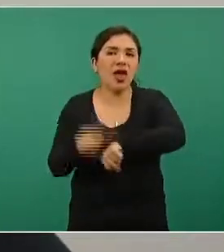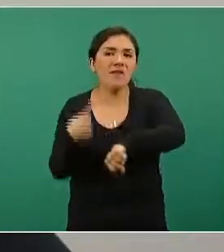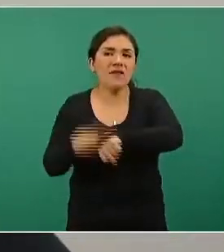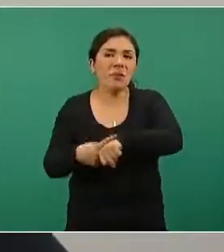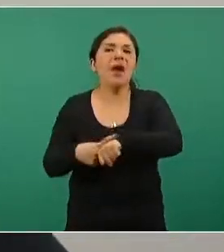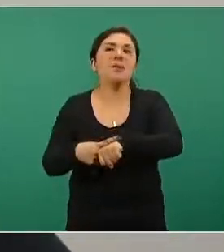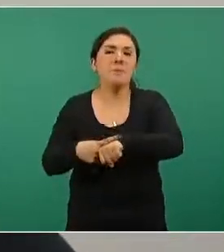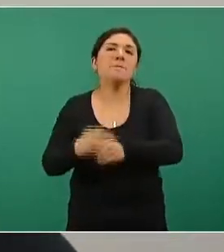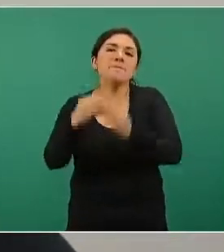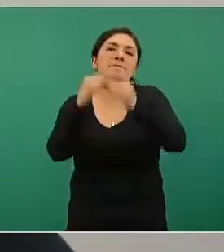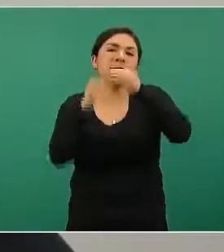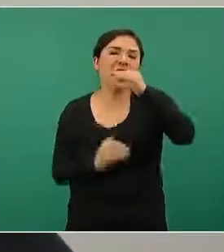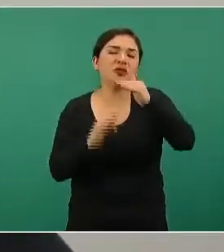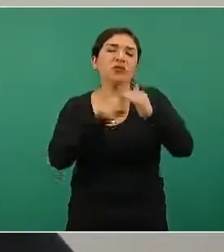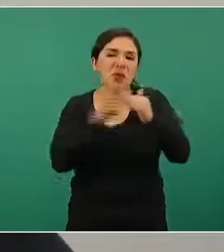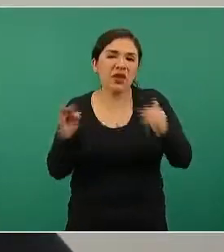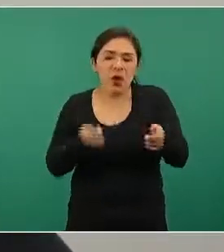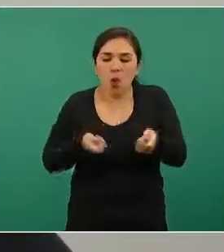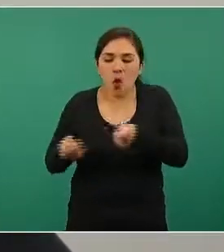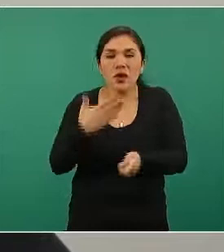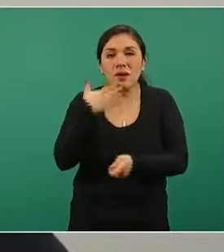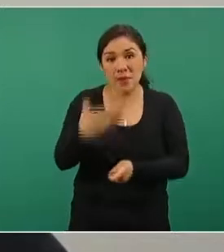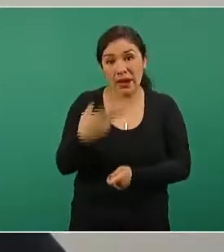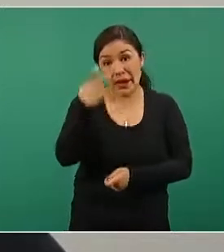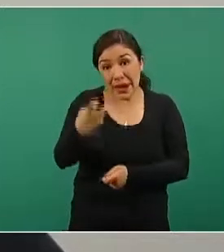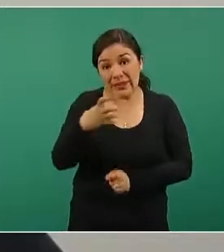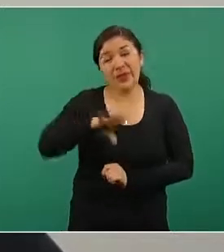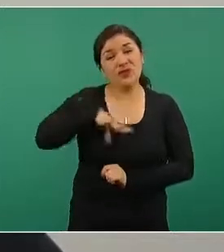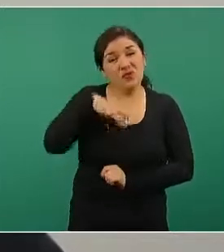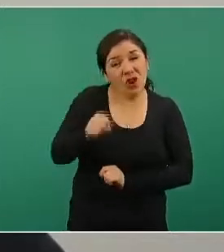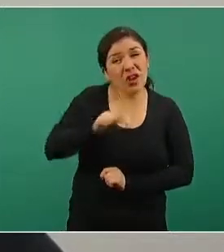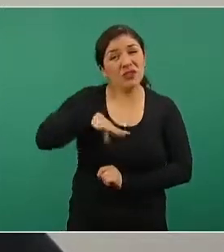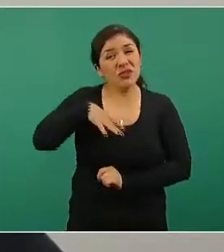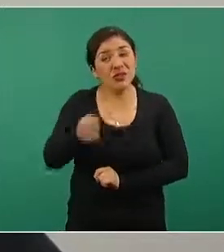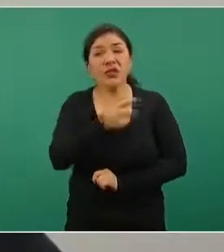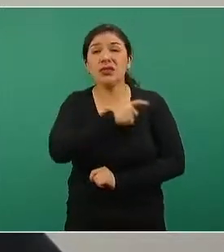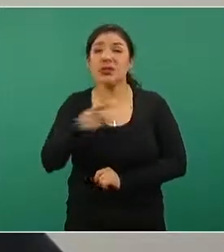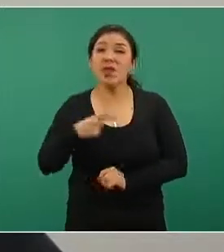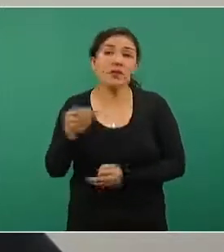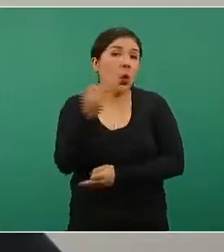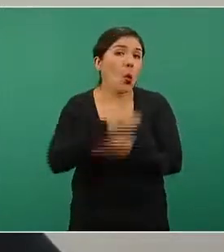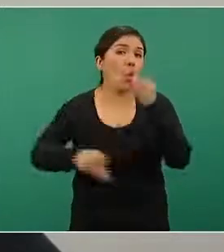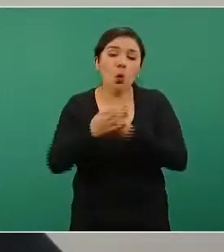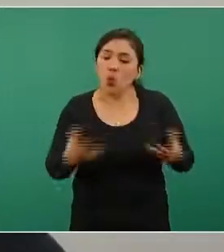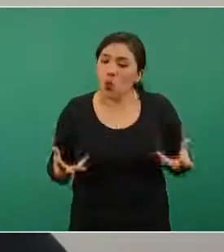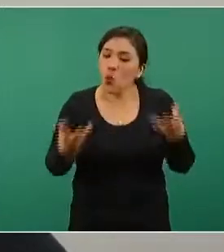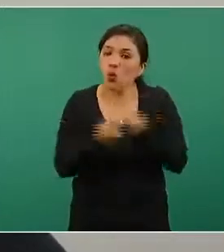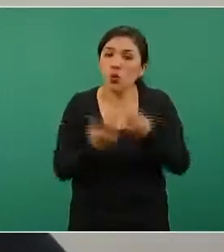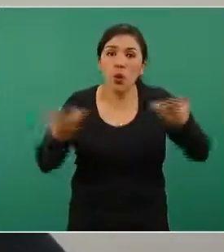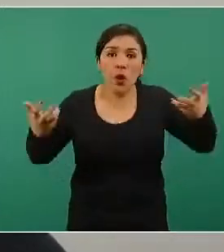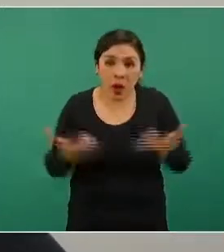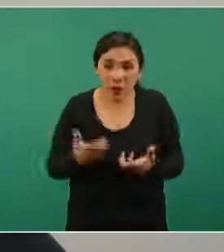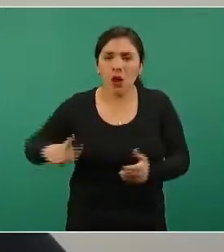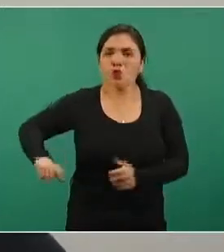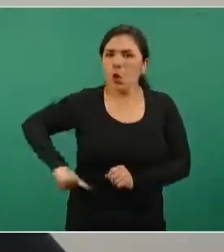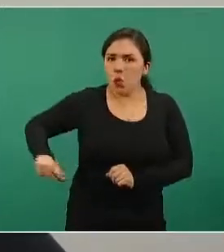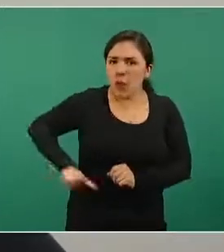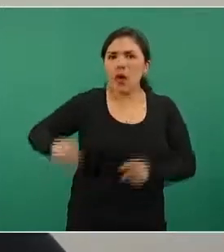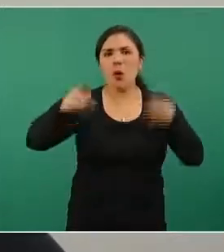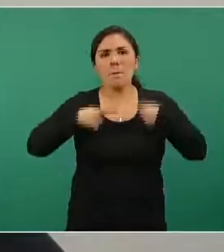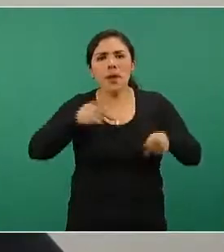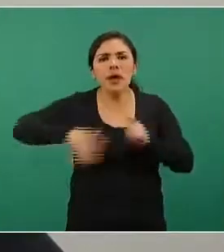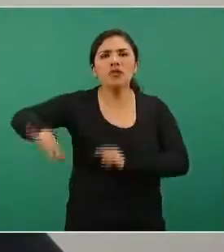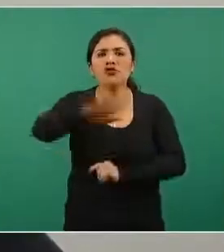y la disminución de la misma. Entonces, un esfuerzo que tenemos que hacer todos juntos, sociedad y gobierno, para